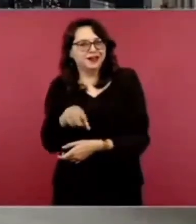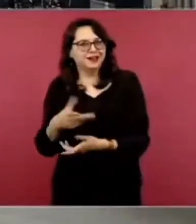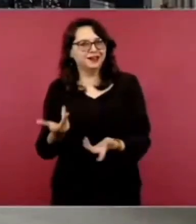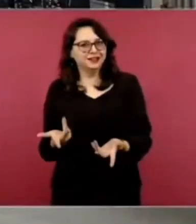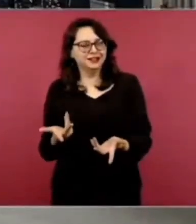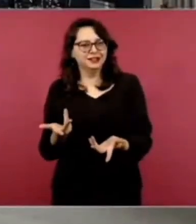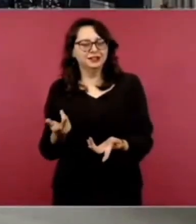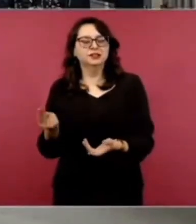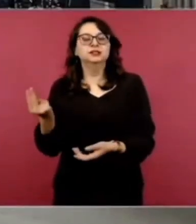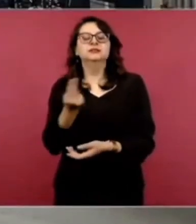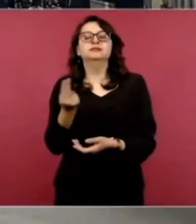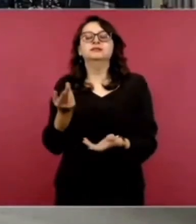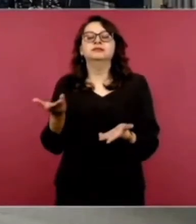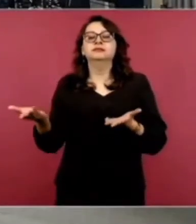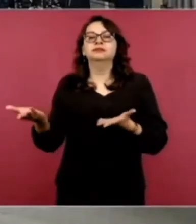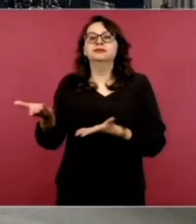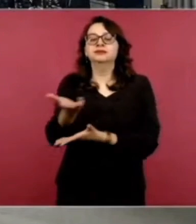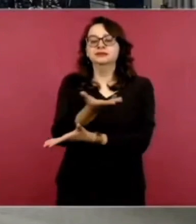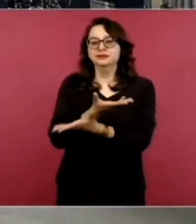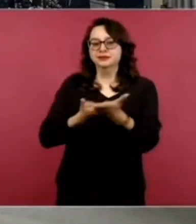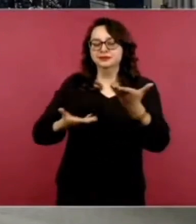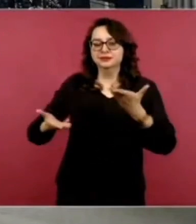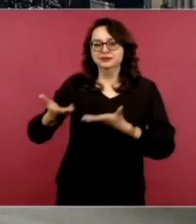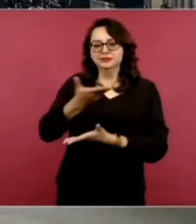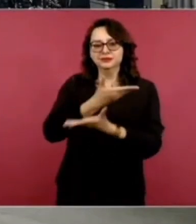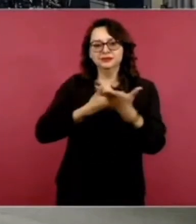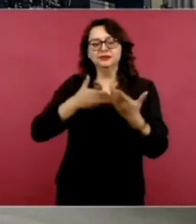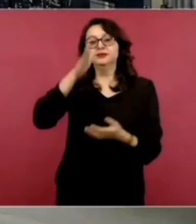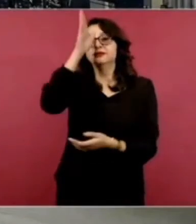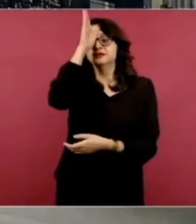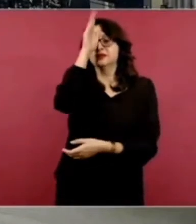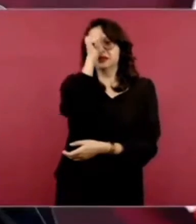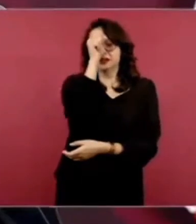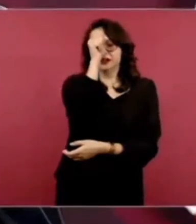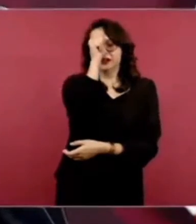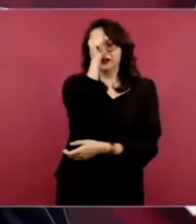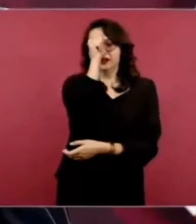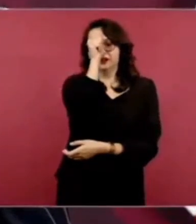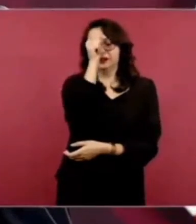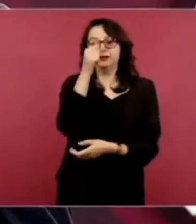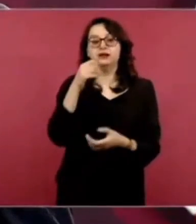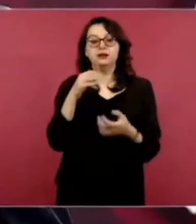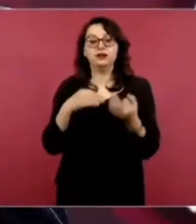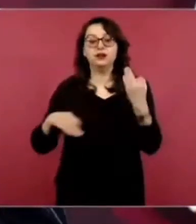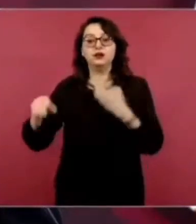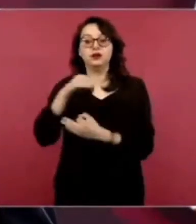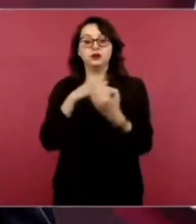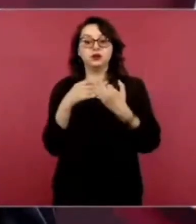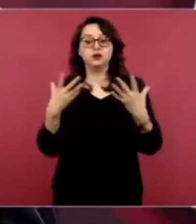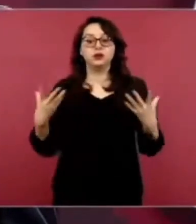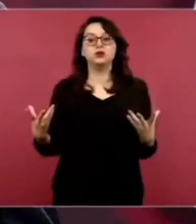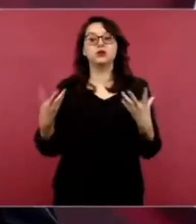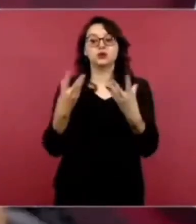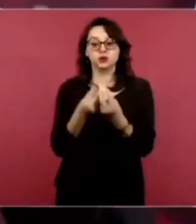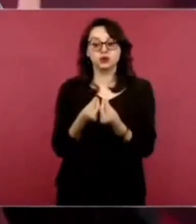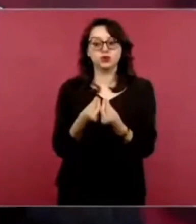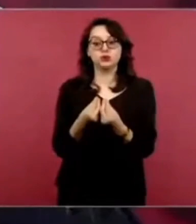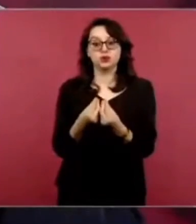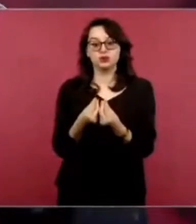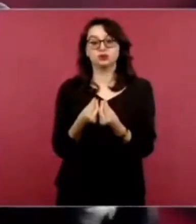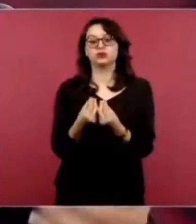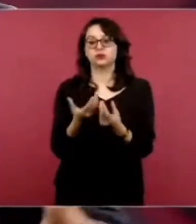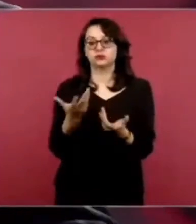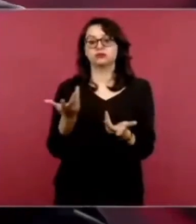de compartir, de ponerse de acuerdo entre todos, y hay estos mecanismos